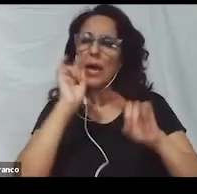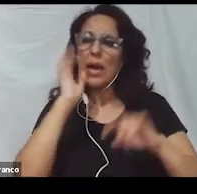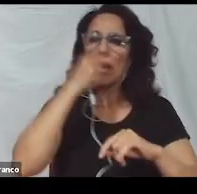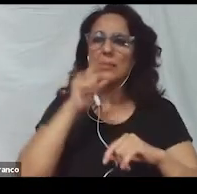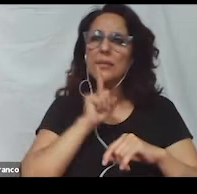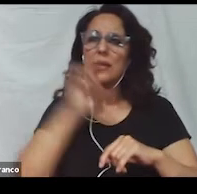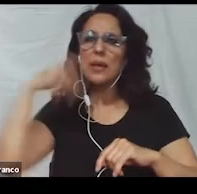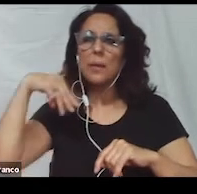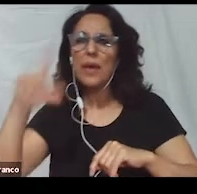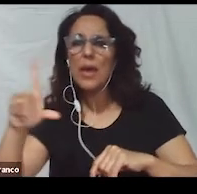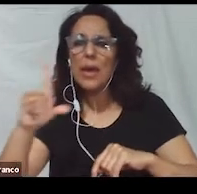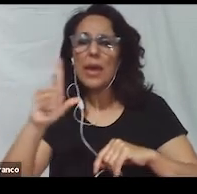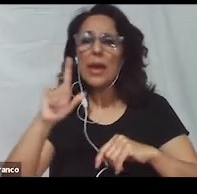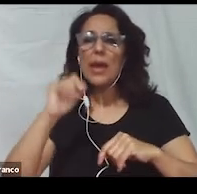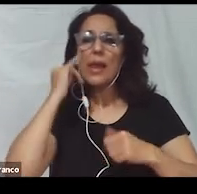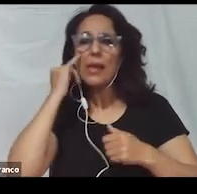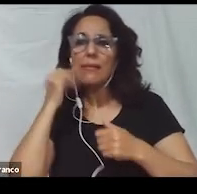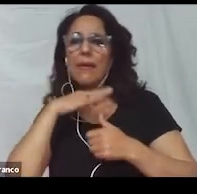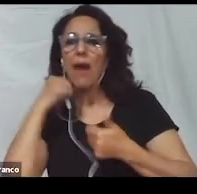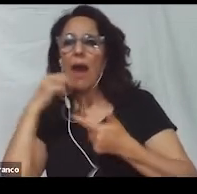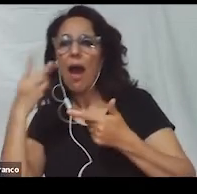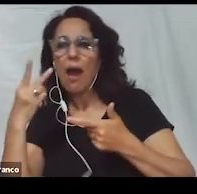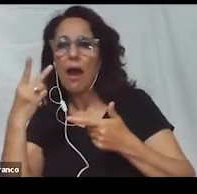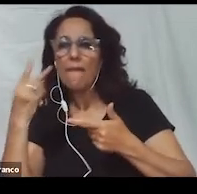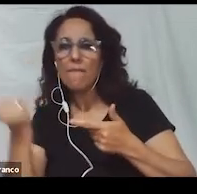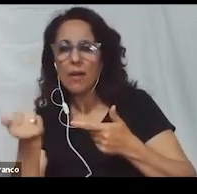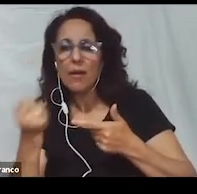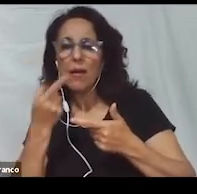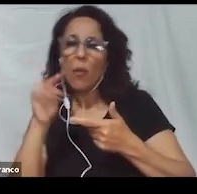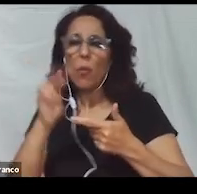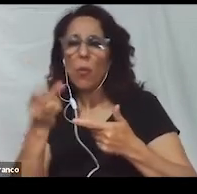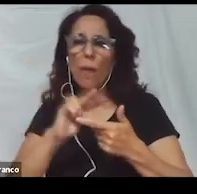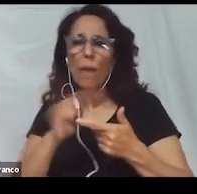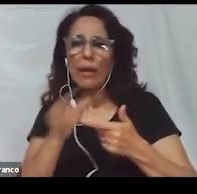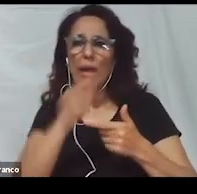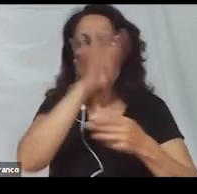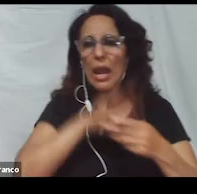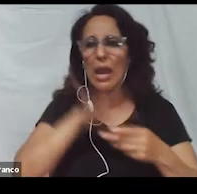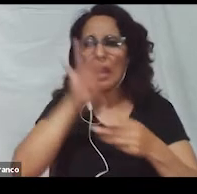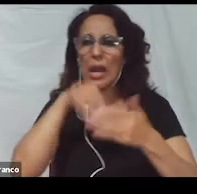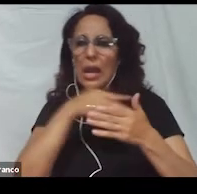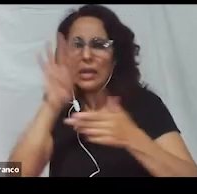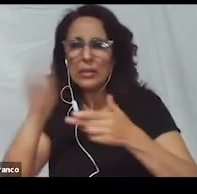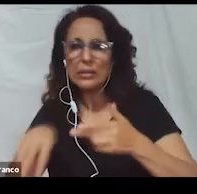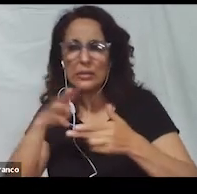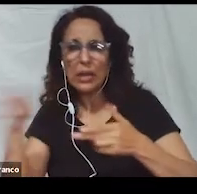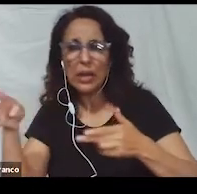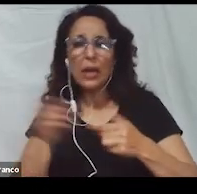HTML y JavaScript pueden utilizar cualquiera de las otras que estoy mencionando en esta lista. Es decir,